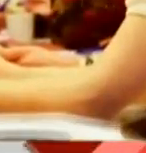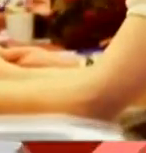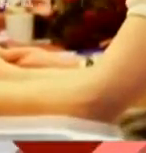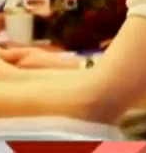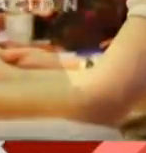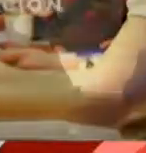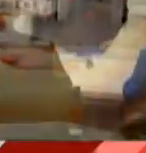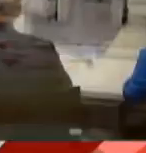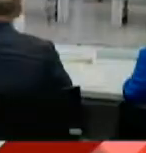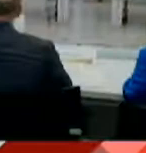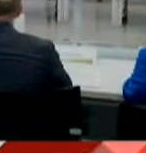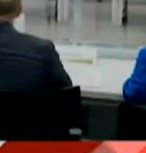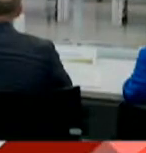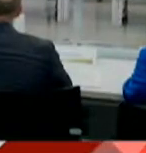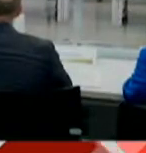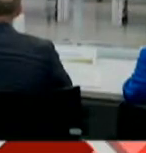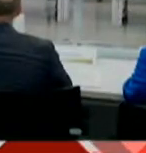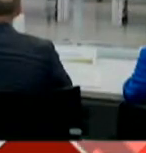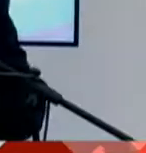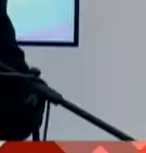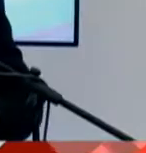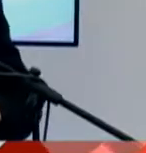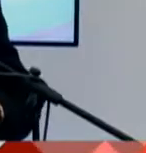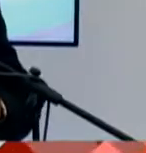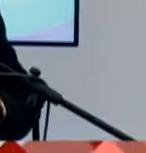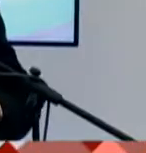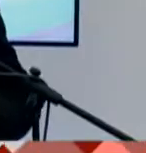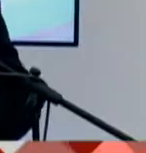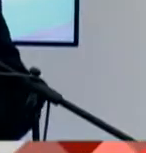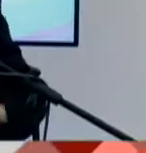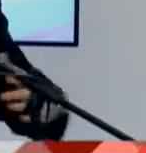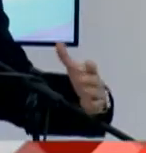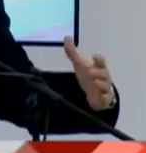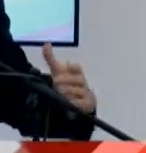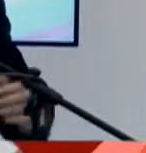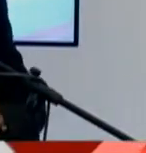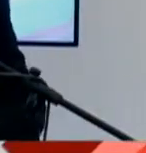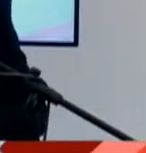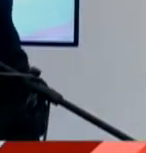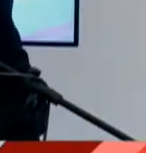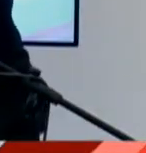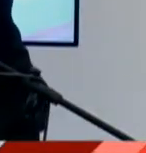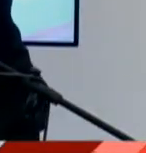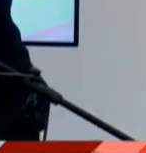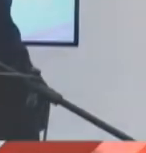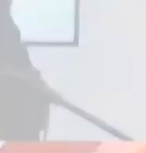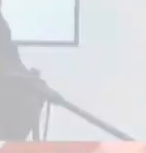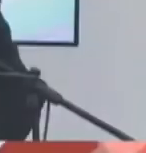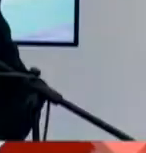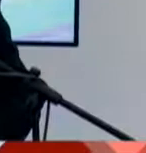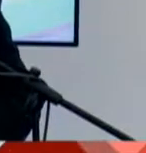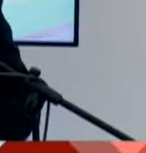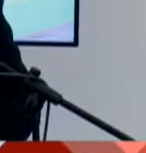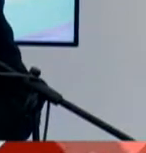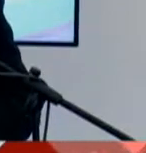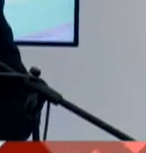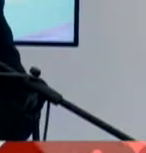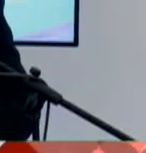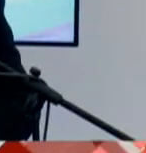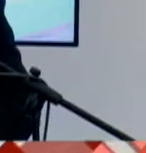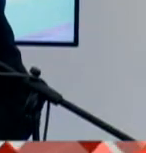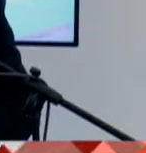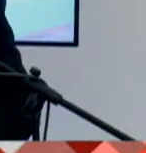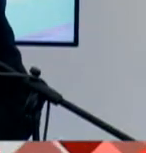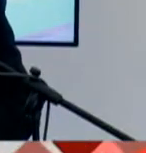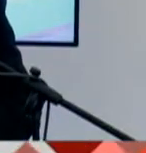la calidad que exige el público de la región. Esto no es algo improvisado, llevó todo un proceso de construcción. El canal operador, que